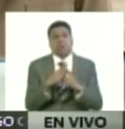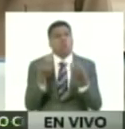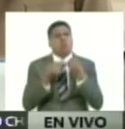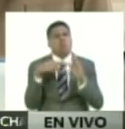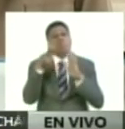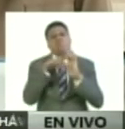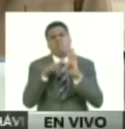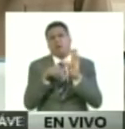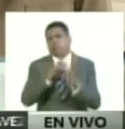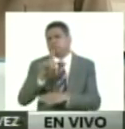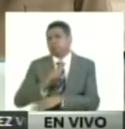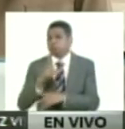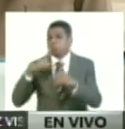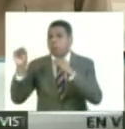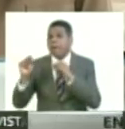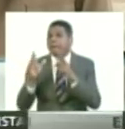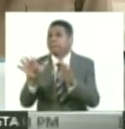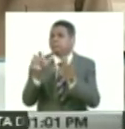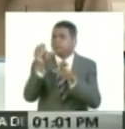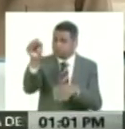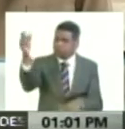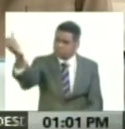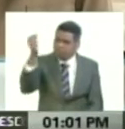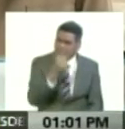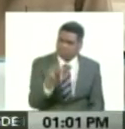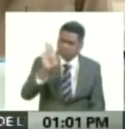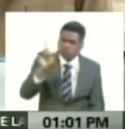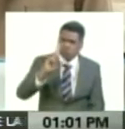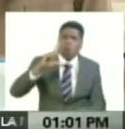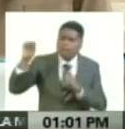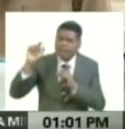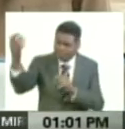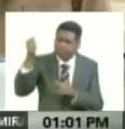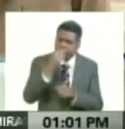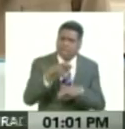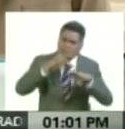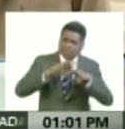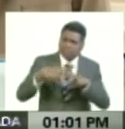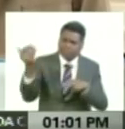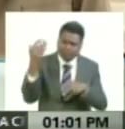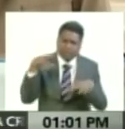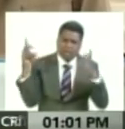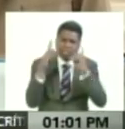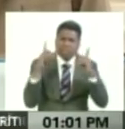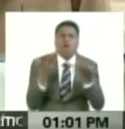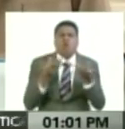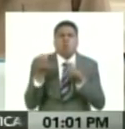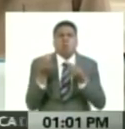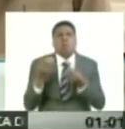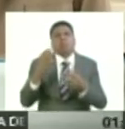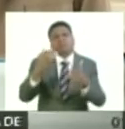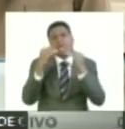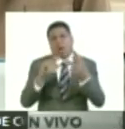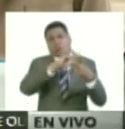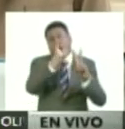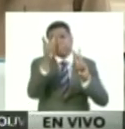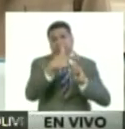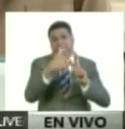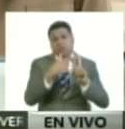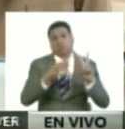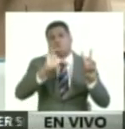el gobernador del estado Miranda ha dicho que, según hay integrantes de la mesa de la Unidad Democrática que están siendo sobornados por parte